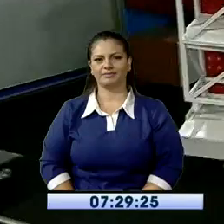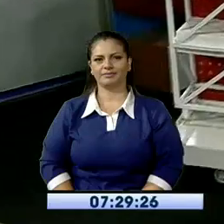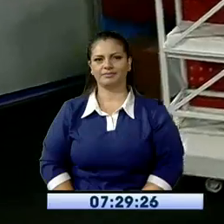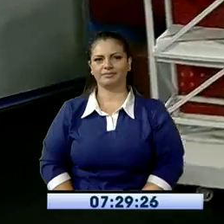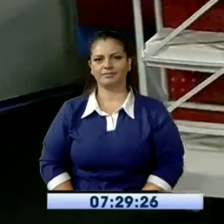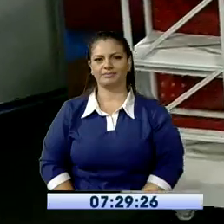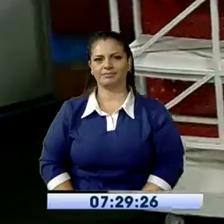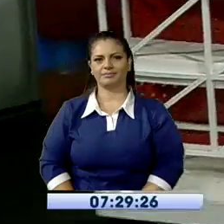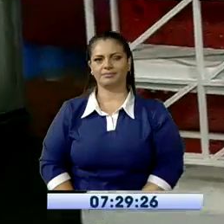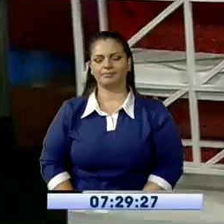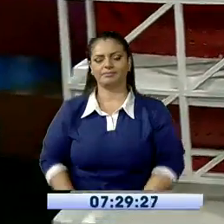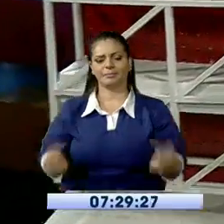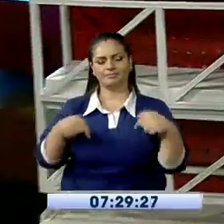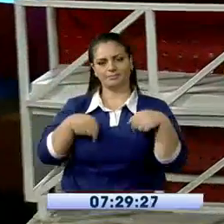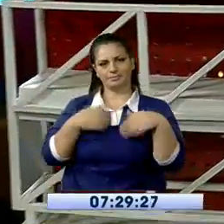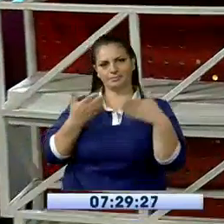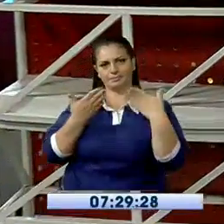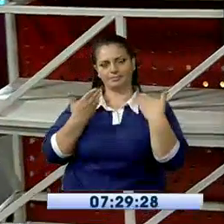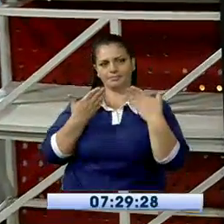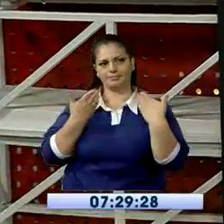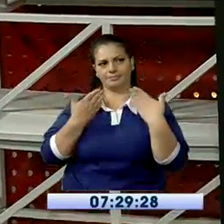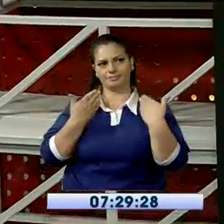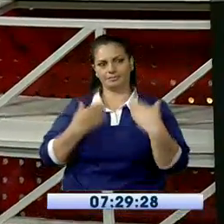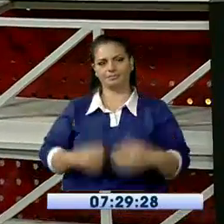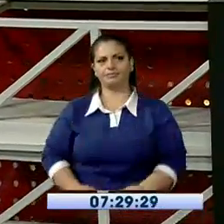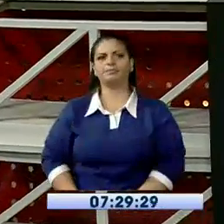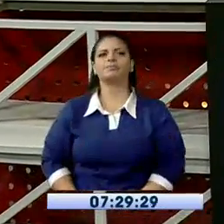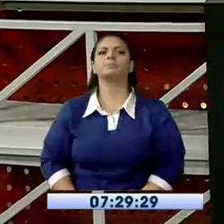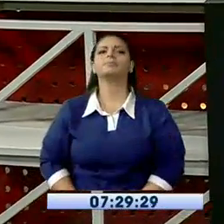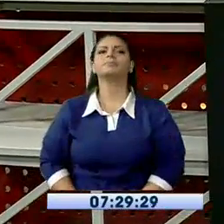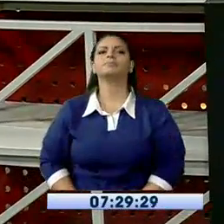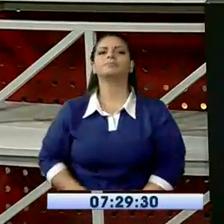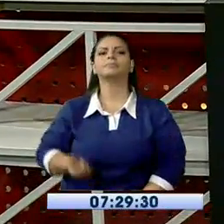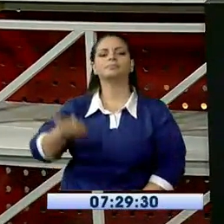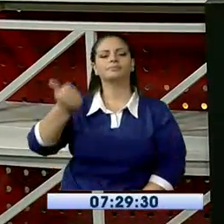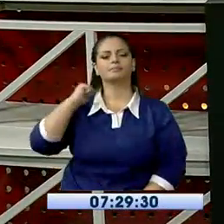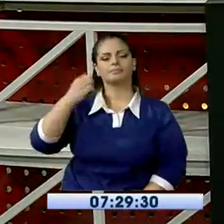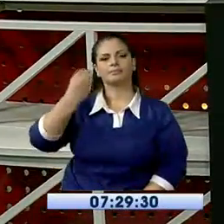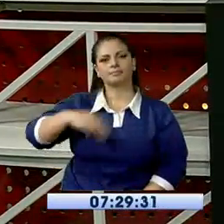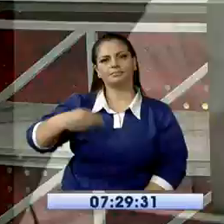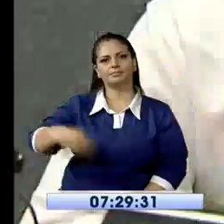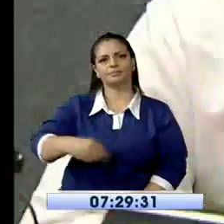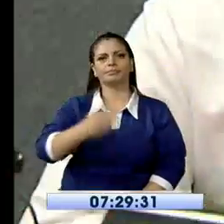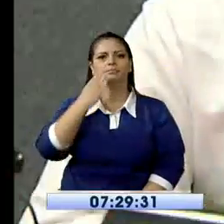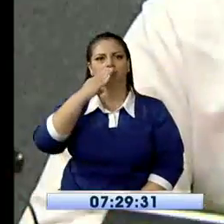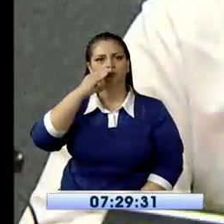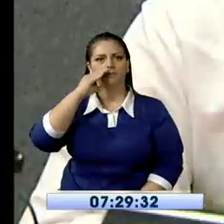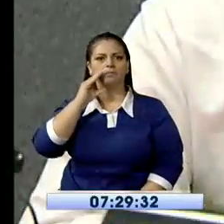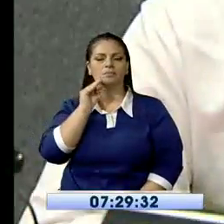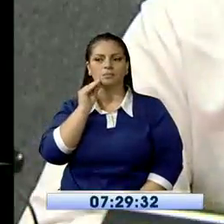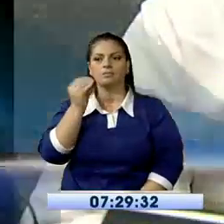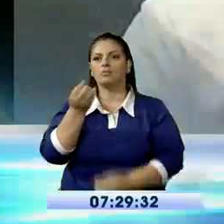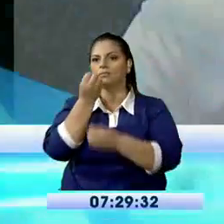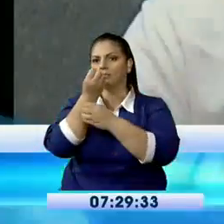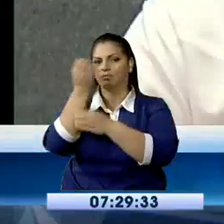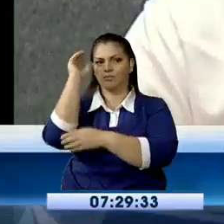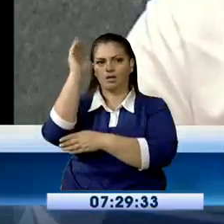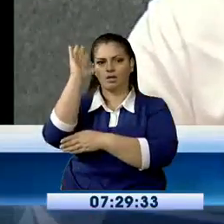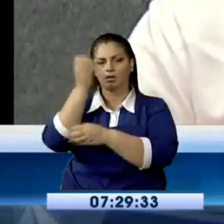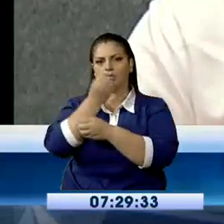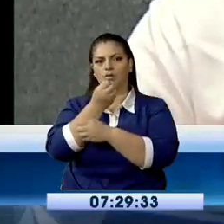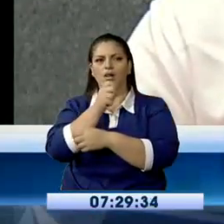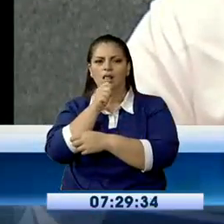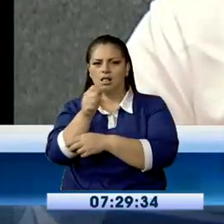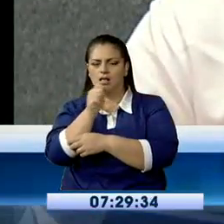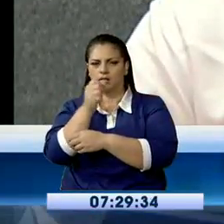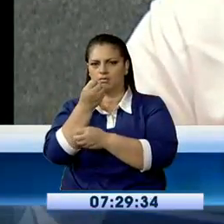Y de Cuenca volvemos a Guayaquil. En su enlace radial de los miércoles, el alcalde de la ciudad, Jaime Nebot, se refirió a varios temas. Dijo que